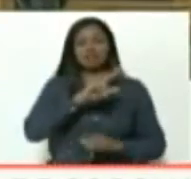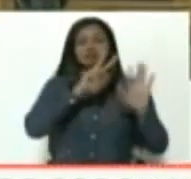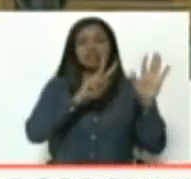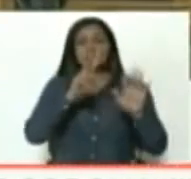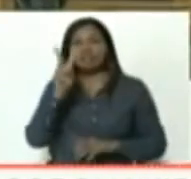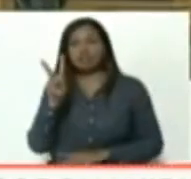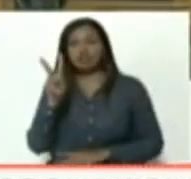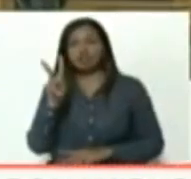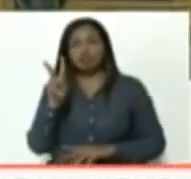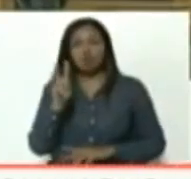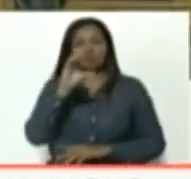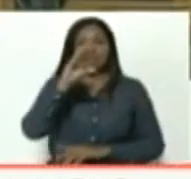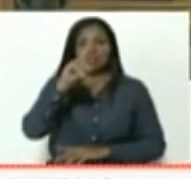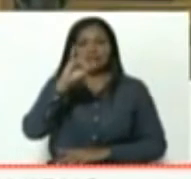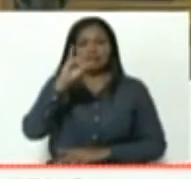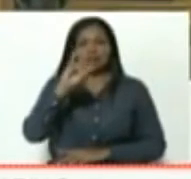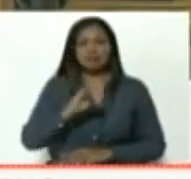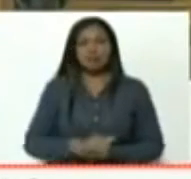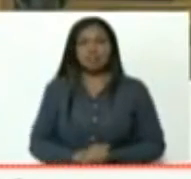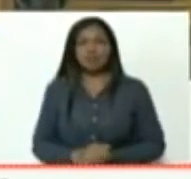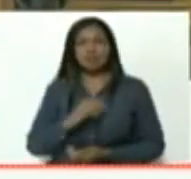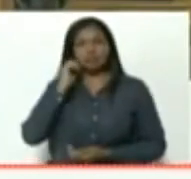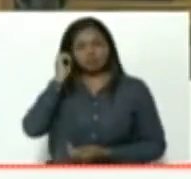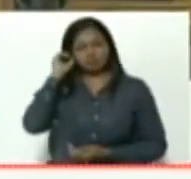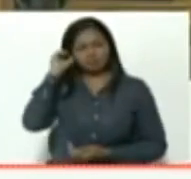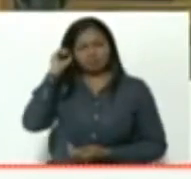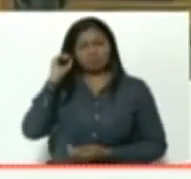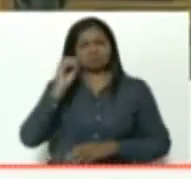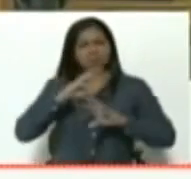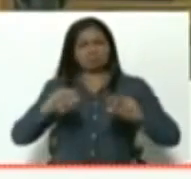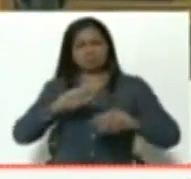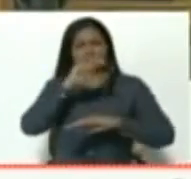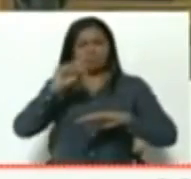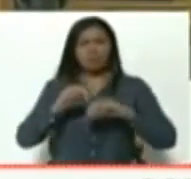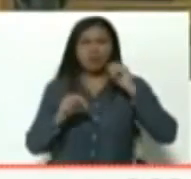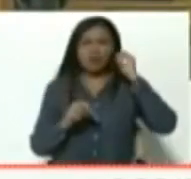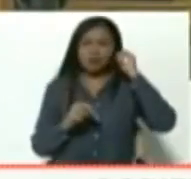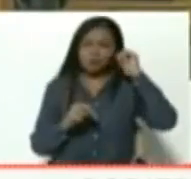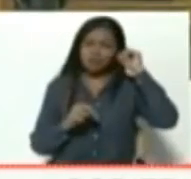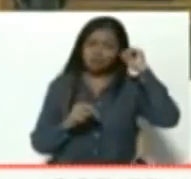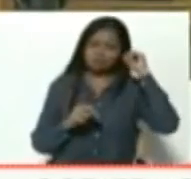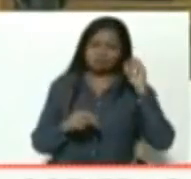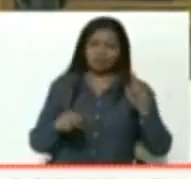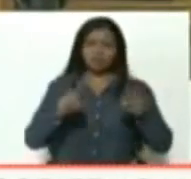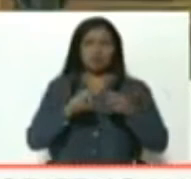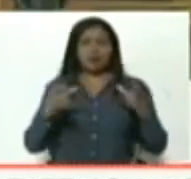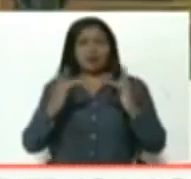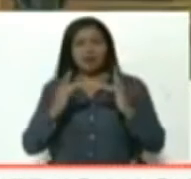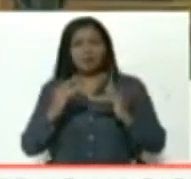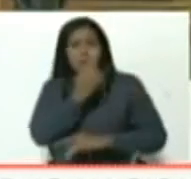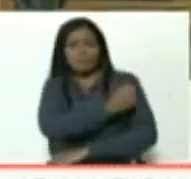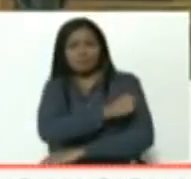572 CDI distribuidos en todo el territorio nacional. Esto es muy importante porque a las camas hospitalarias que